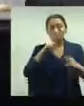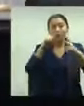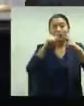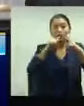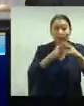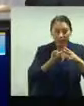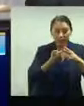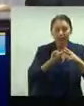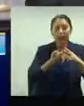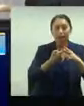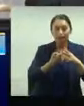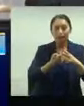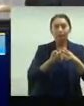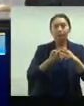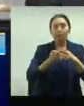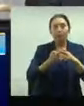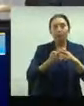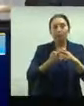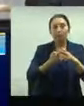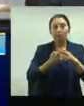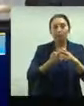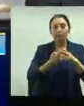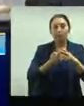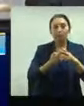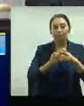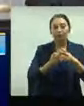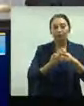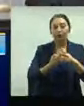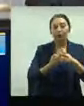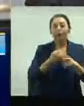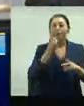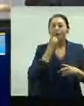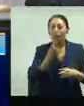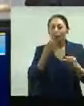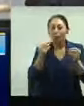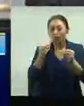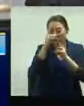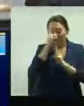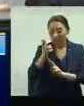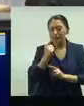Dwight Martínez, disculpe que mencione su nombre con mucho respeto,